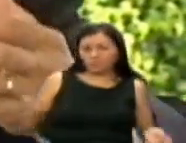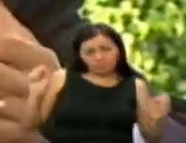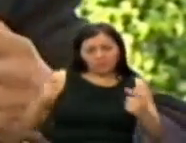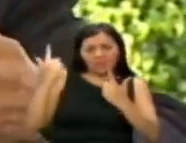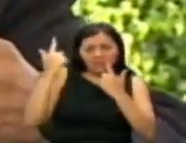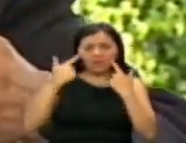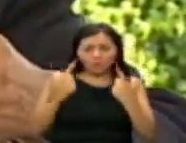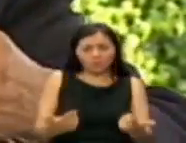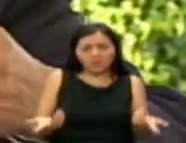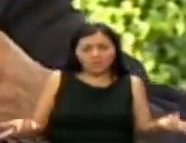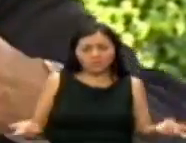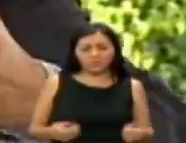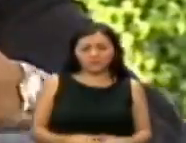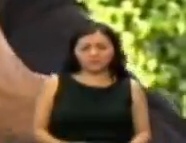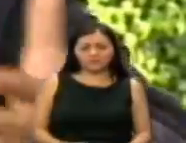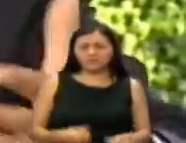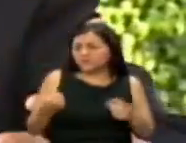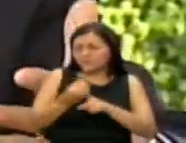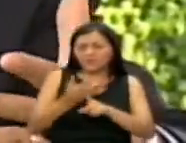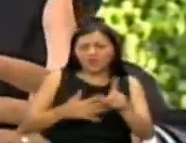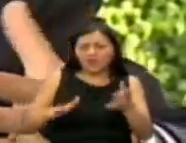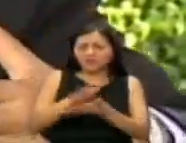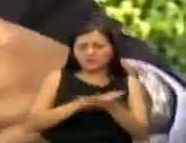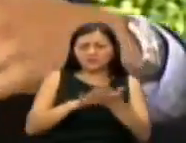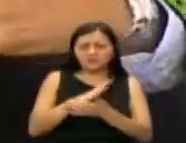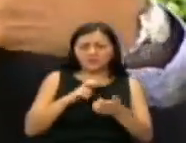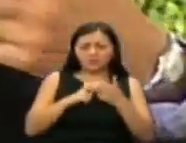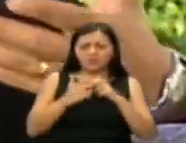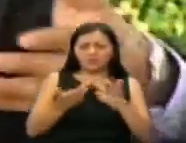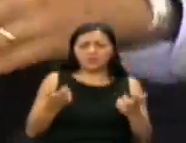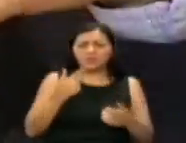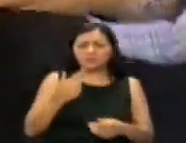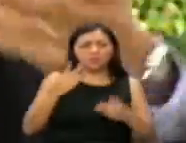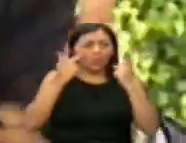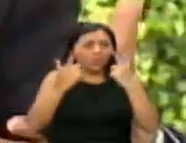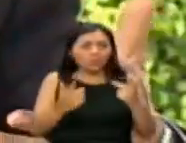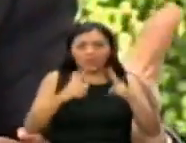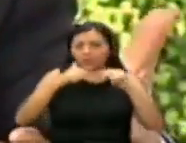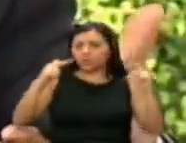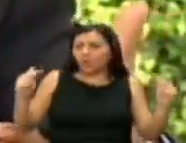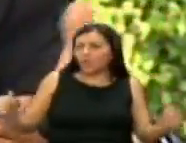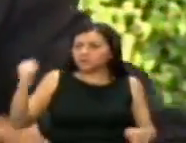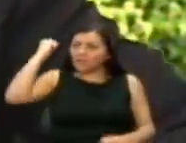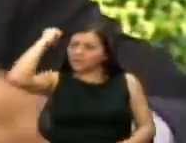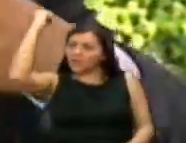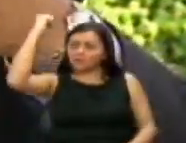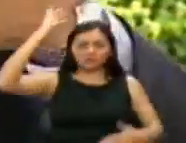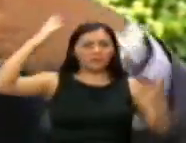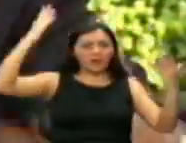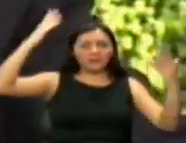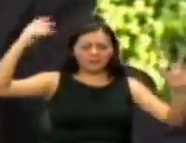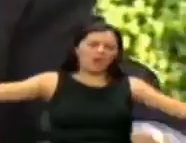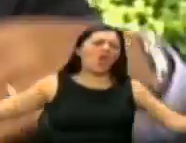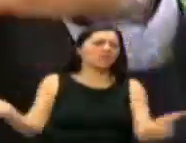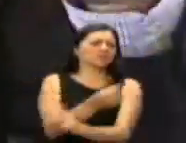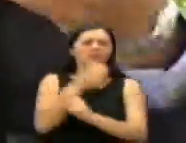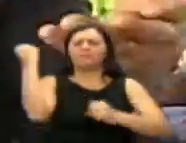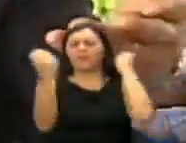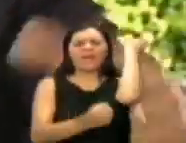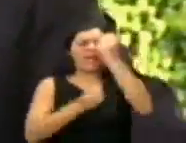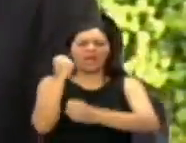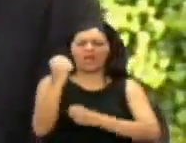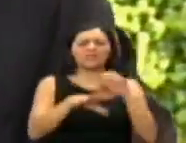sea, es una contradicción ambulante. Hablan de la Pachamama, de los derechos, etcétera, y recurren a la violencia,